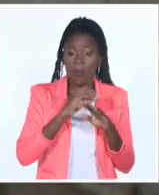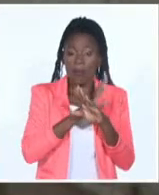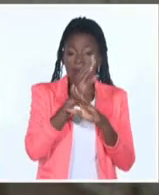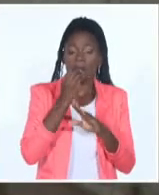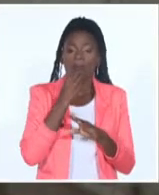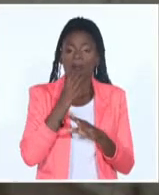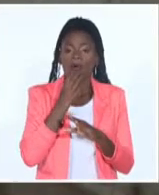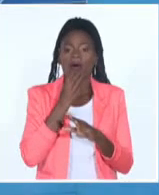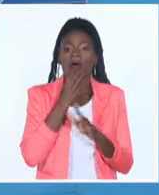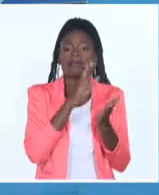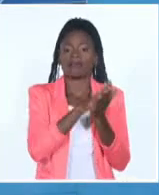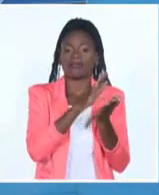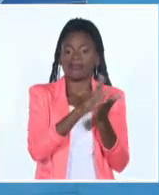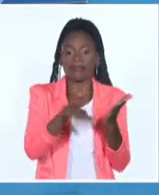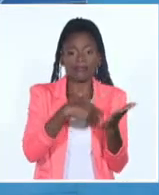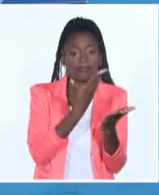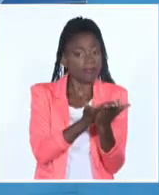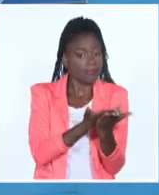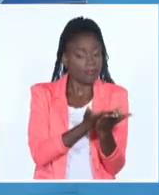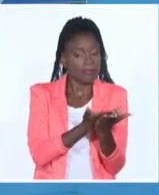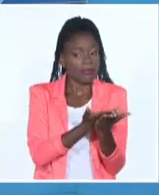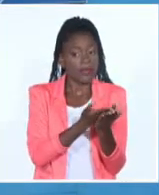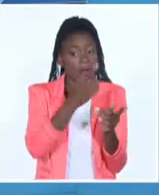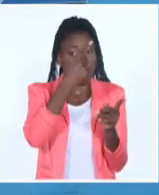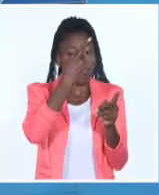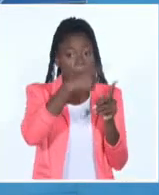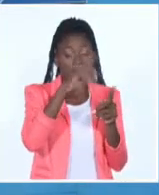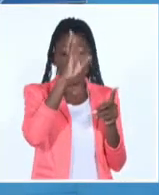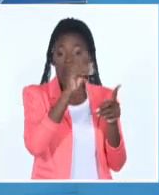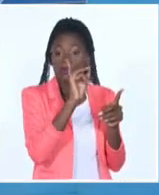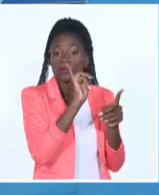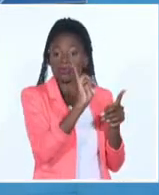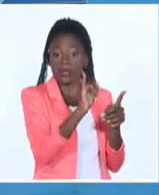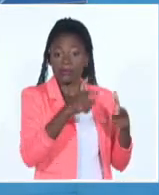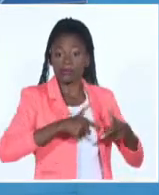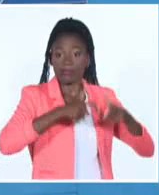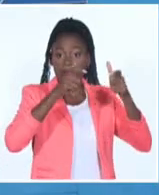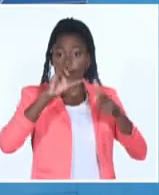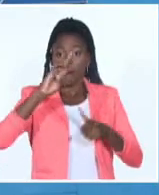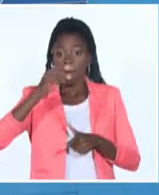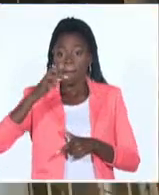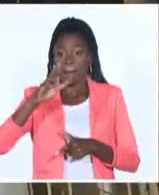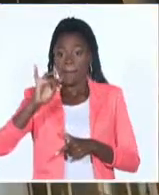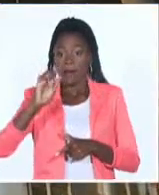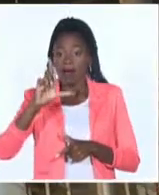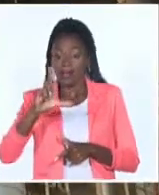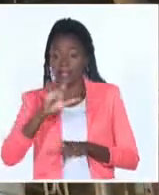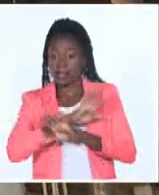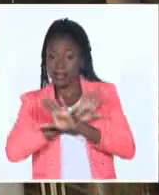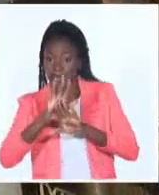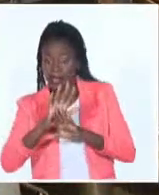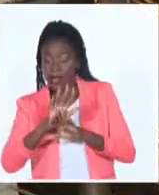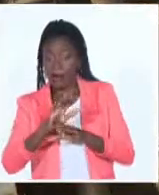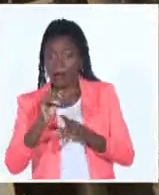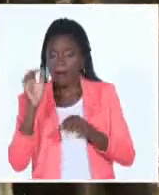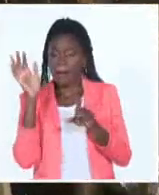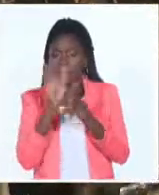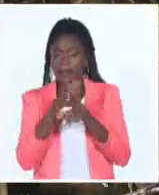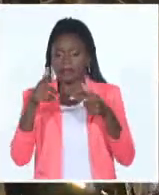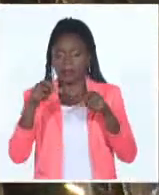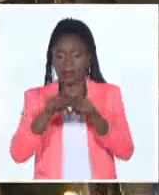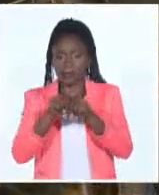en el cubrimiento de la demanda, pero sí la unidad número 6 de la termoeléctrica de Mariel, que sí debe estar ya participando en el cubrimiento de la